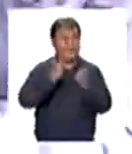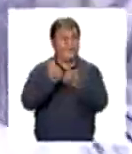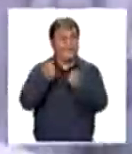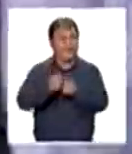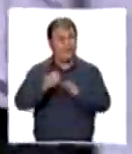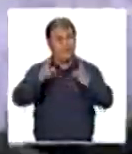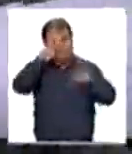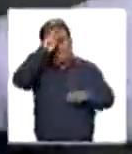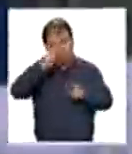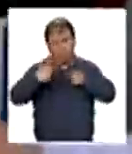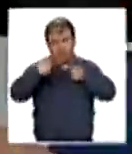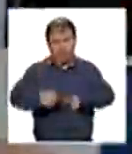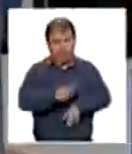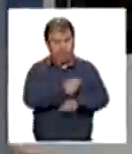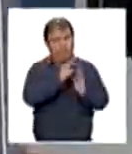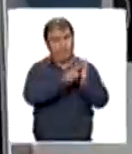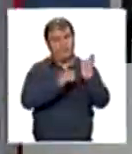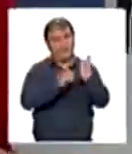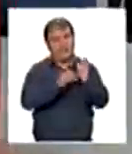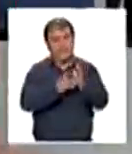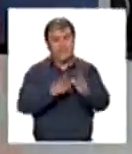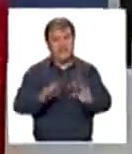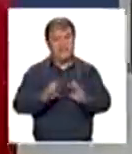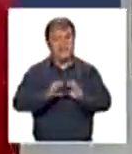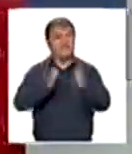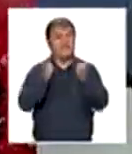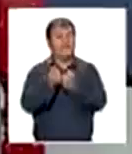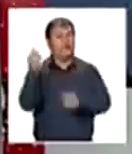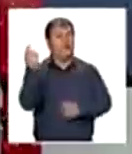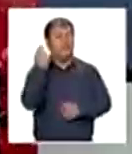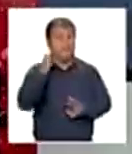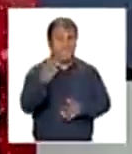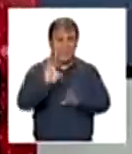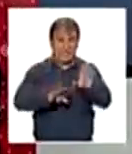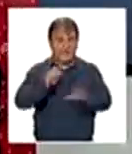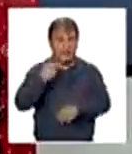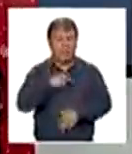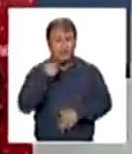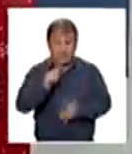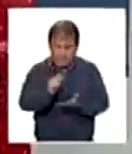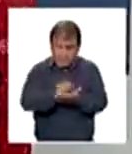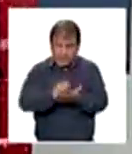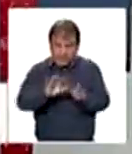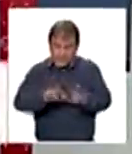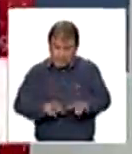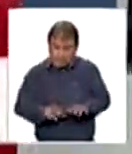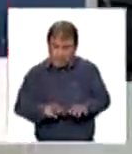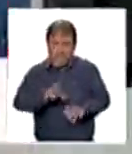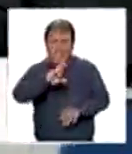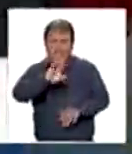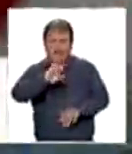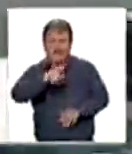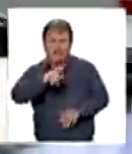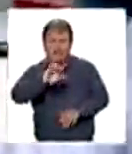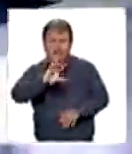Perú-Nueva Zelanda en el Estadio Nacional este 15 de noviembre, deberán inscribirse en la página